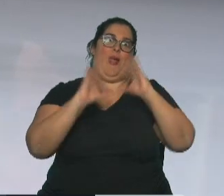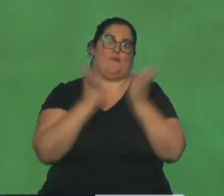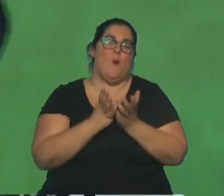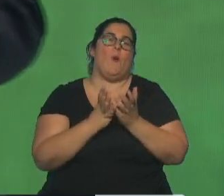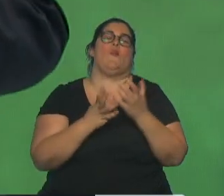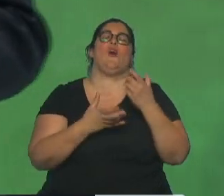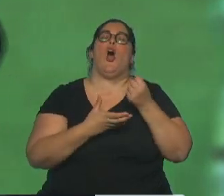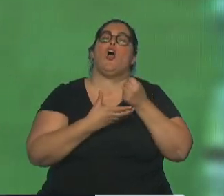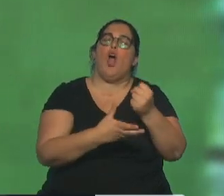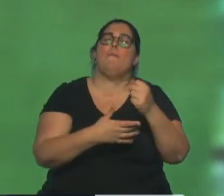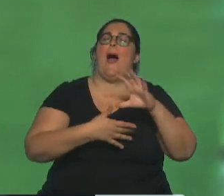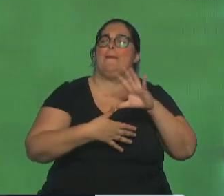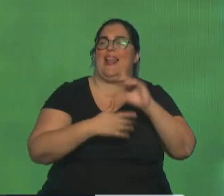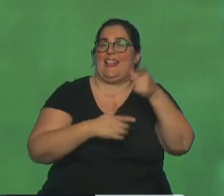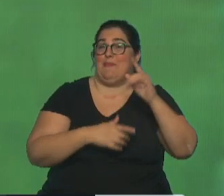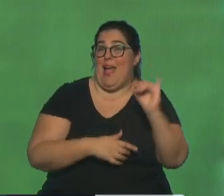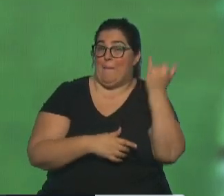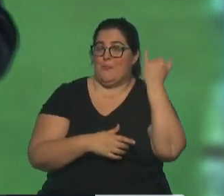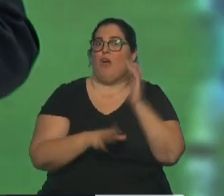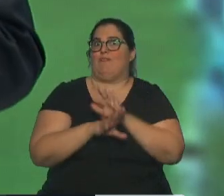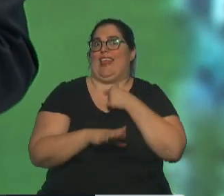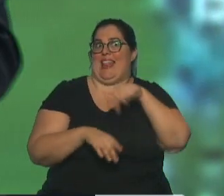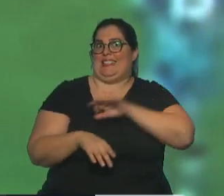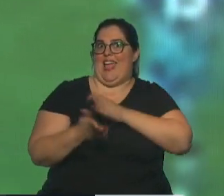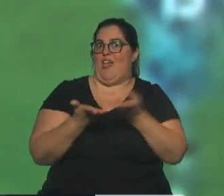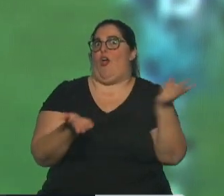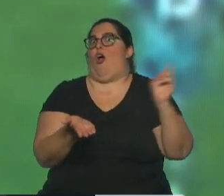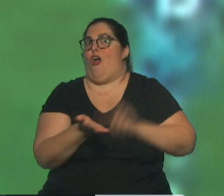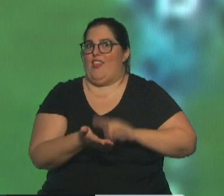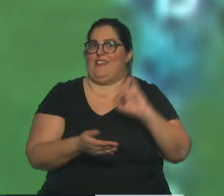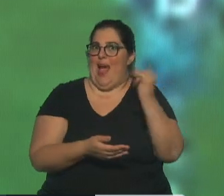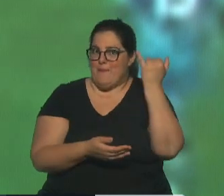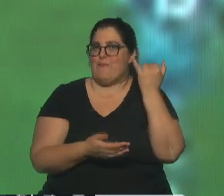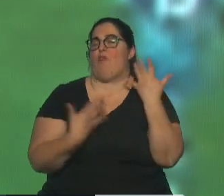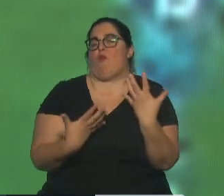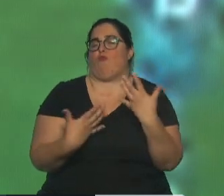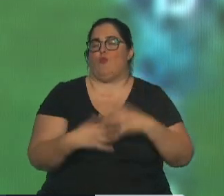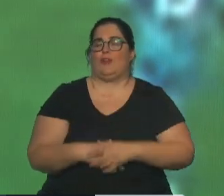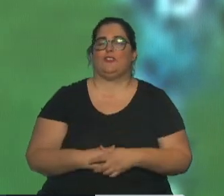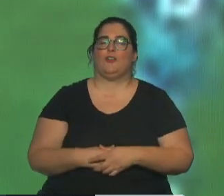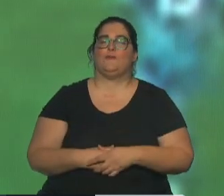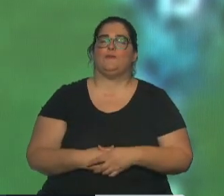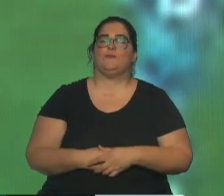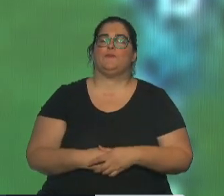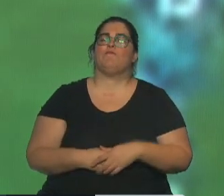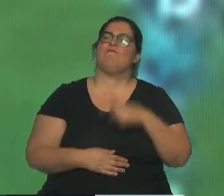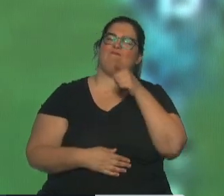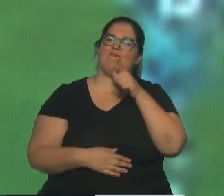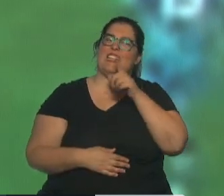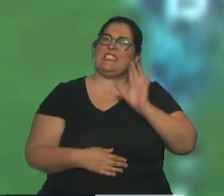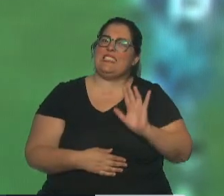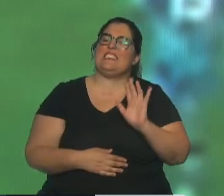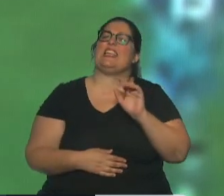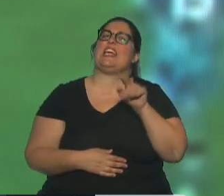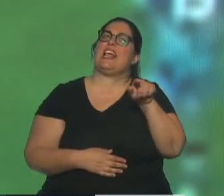la Copa América, que buscará reiterar este año, por supuesto, y también me parece que es